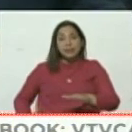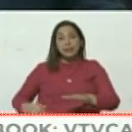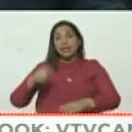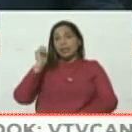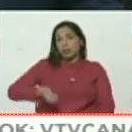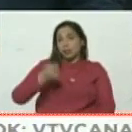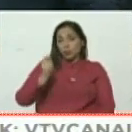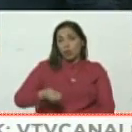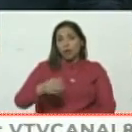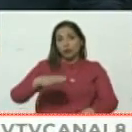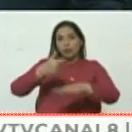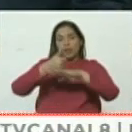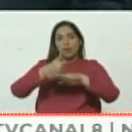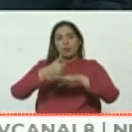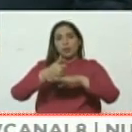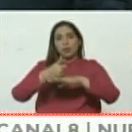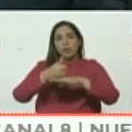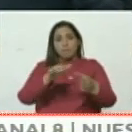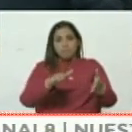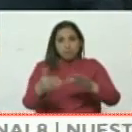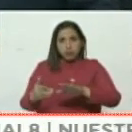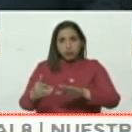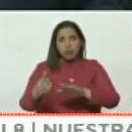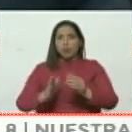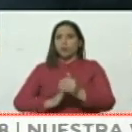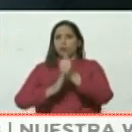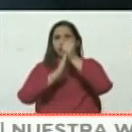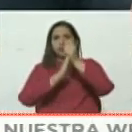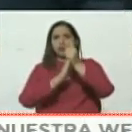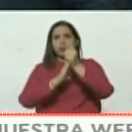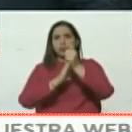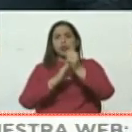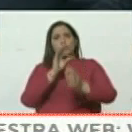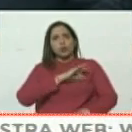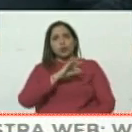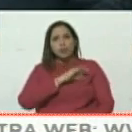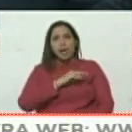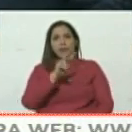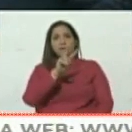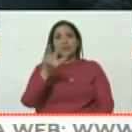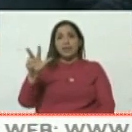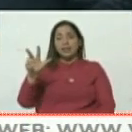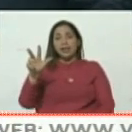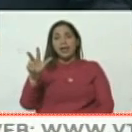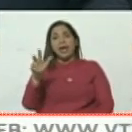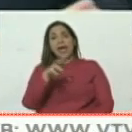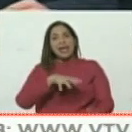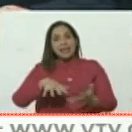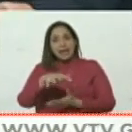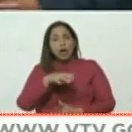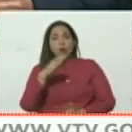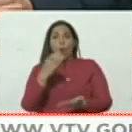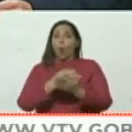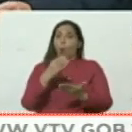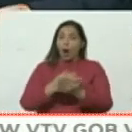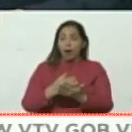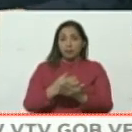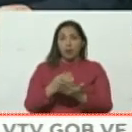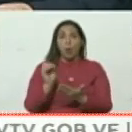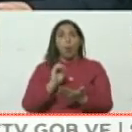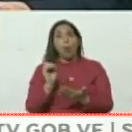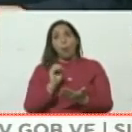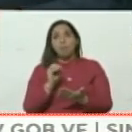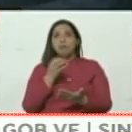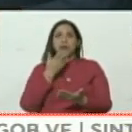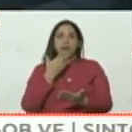etcétera, a asesinar dirigentes sociales del 23 de enero o de Katia, a activar un